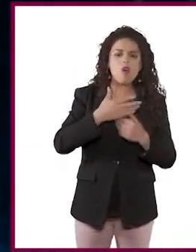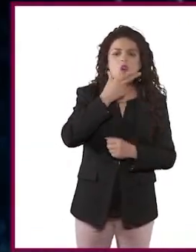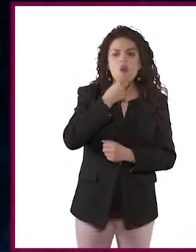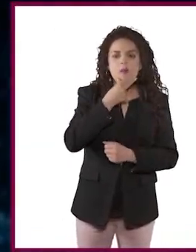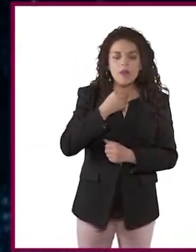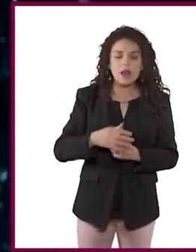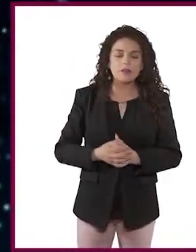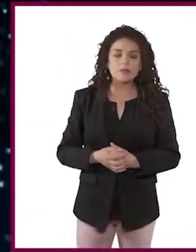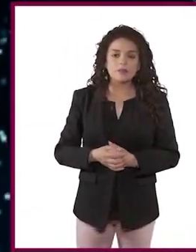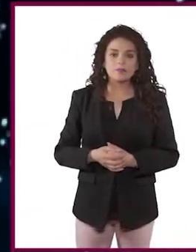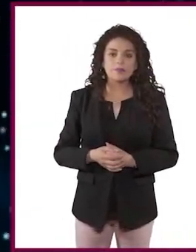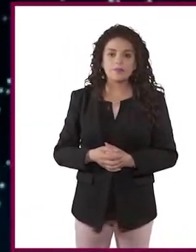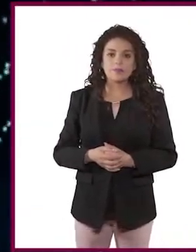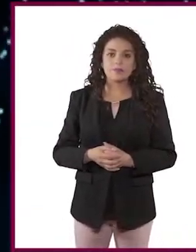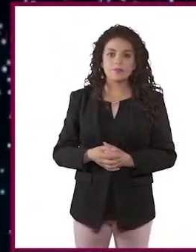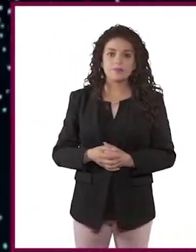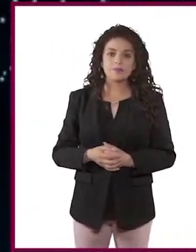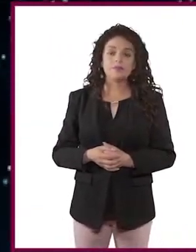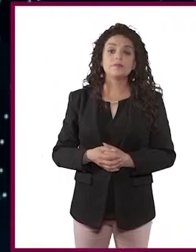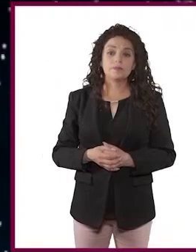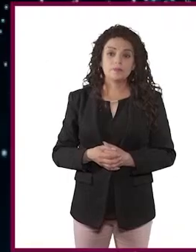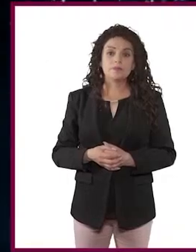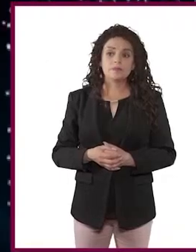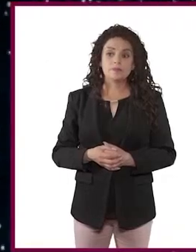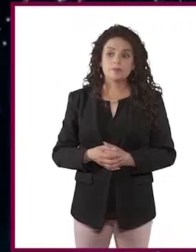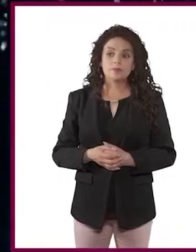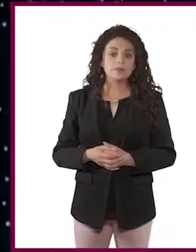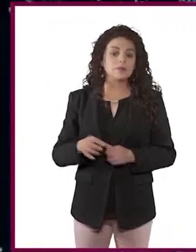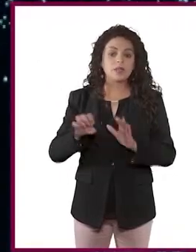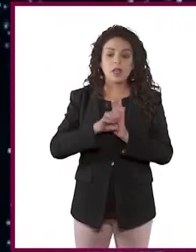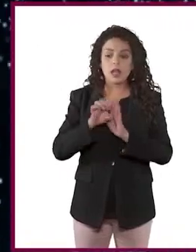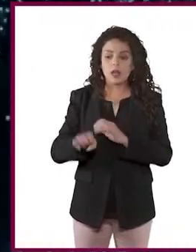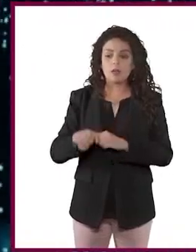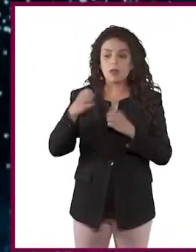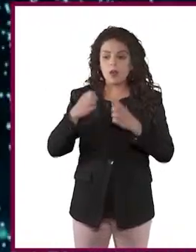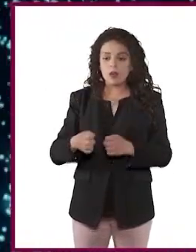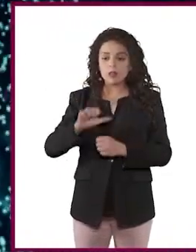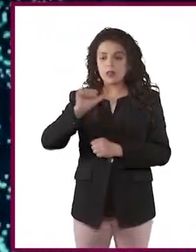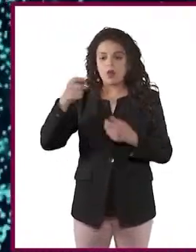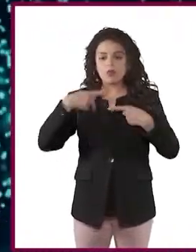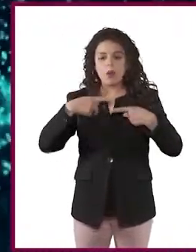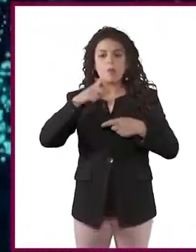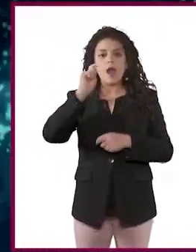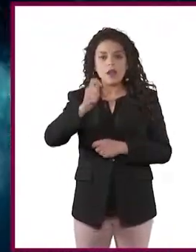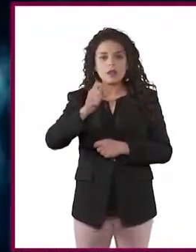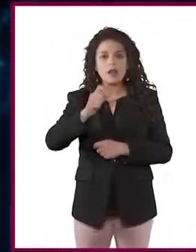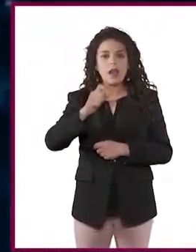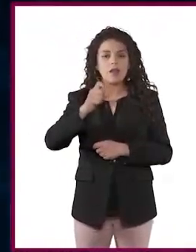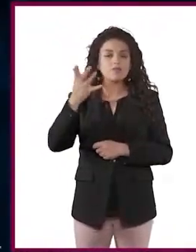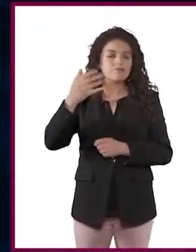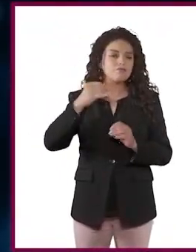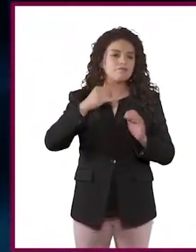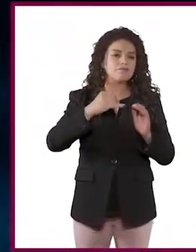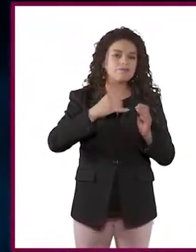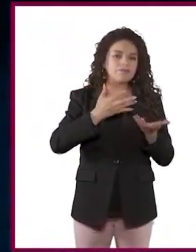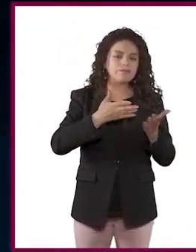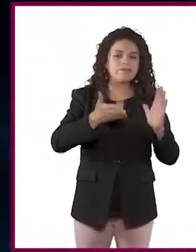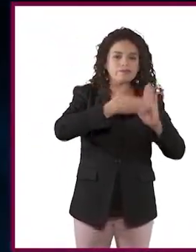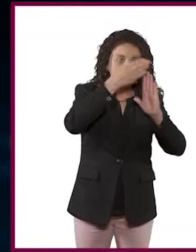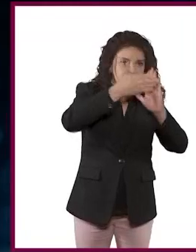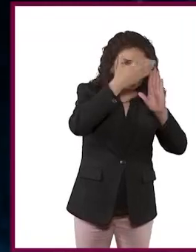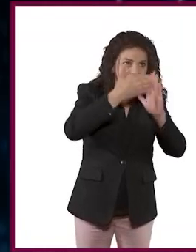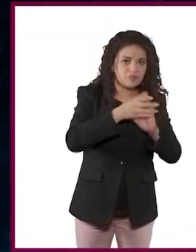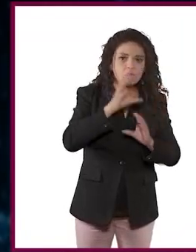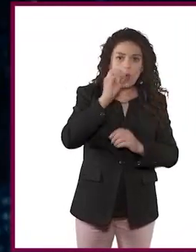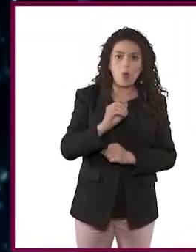y pues siempre estaban trabajadores extra como albañiles o no sé, alguien que trabaje